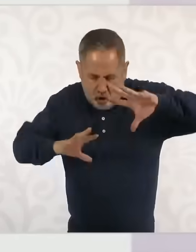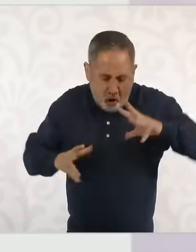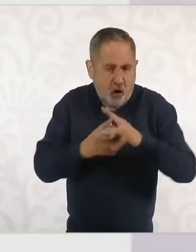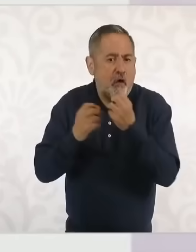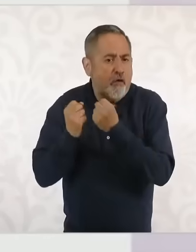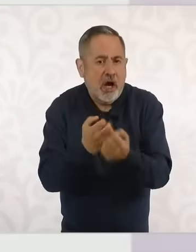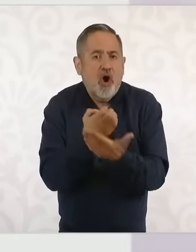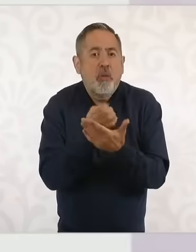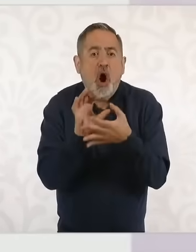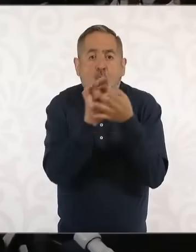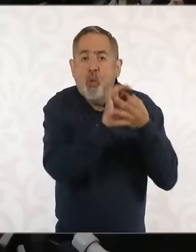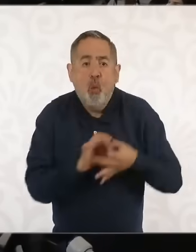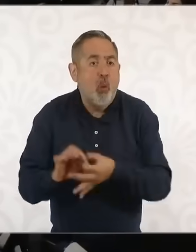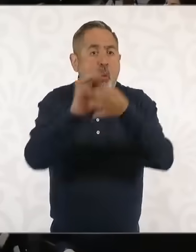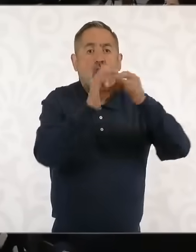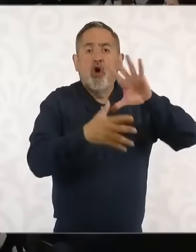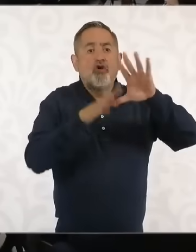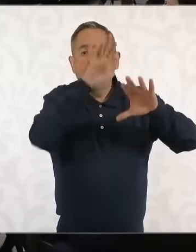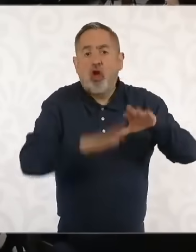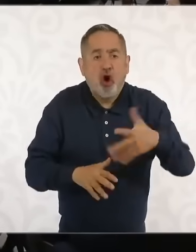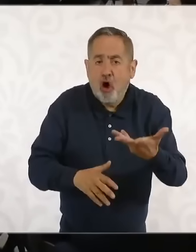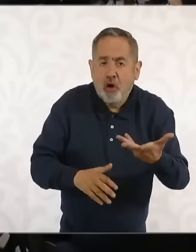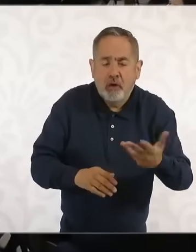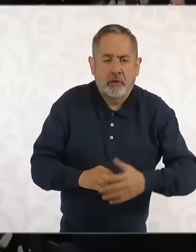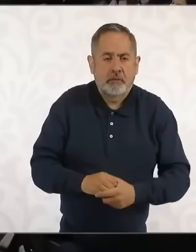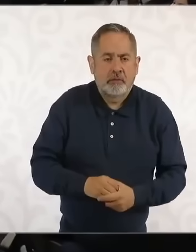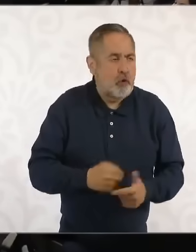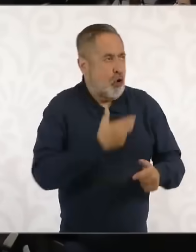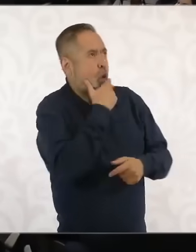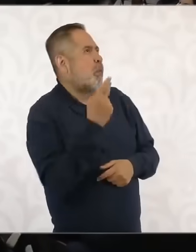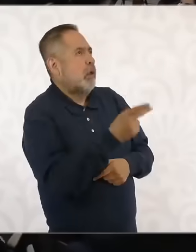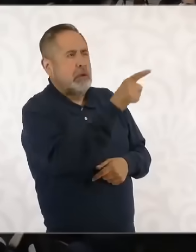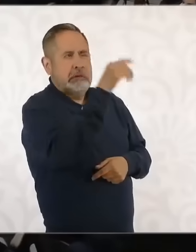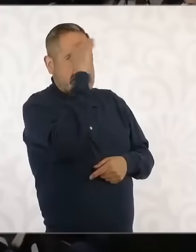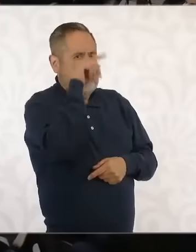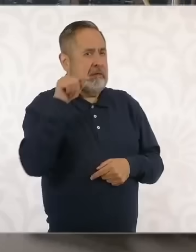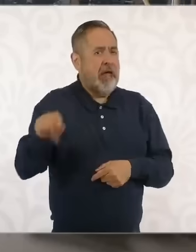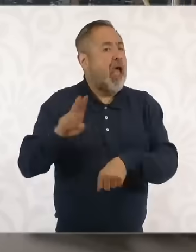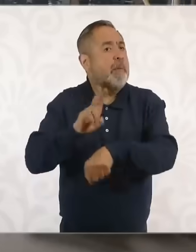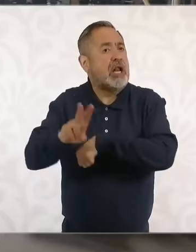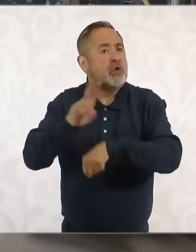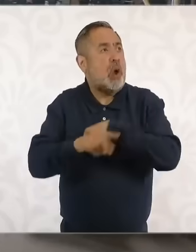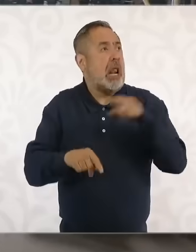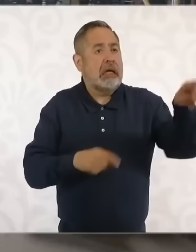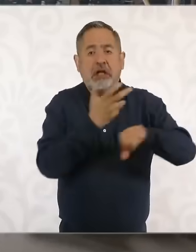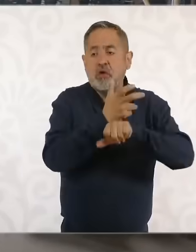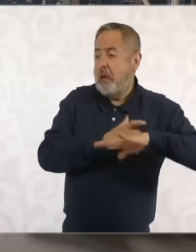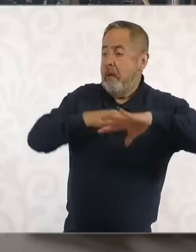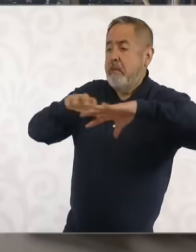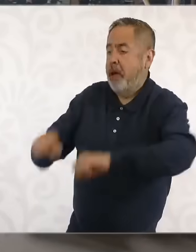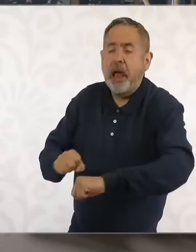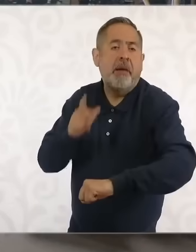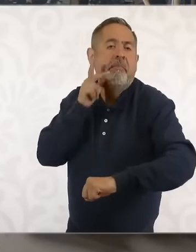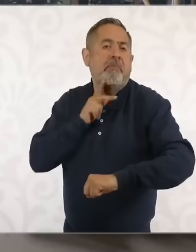continente americano. Pareciera que con el control de las reservas de petróleo de Venezuela en Estados Unidos se controlaría el